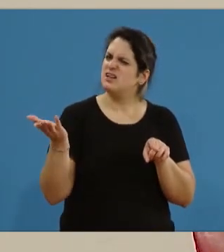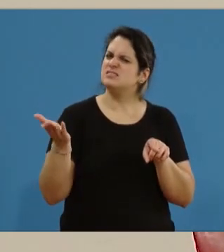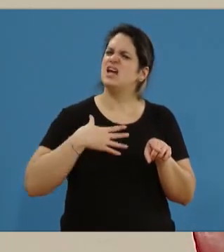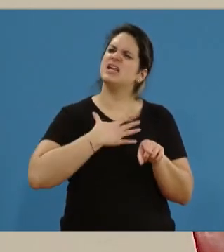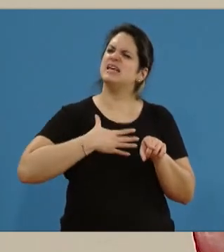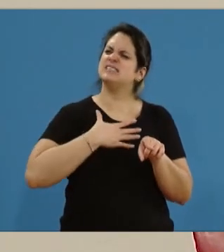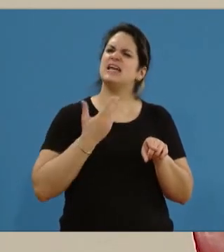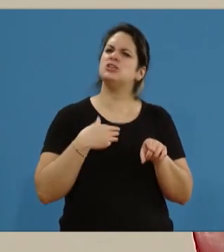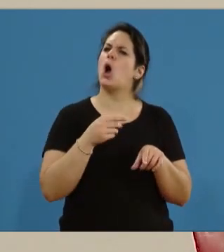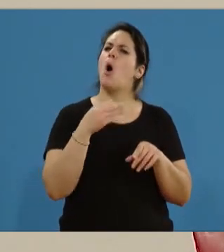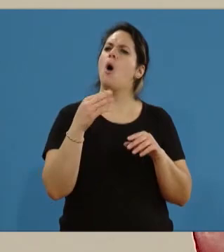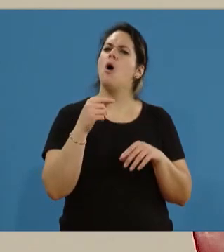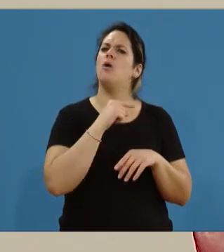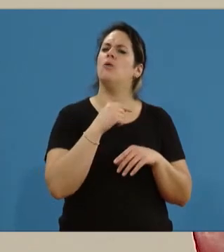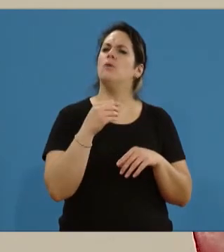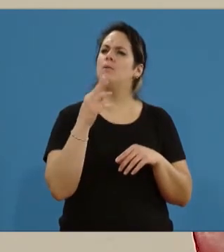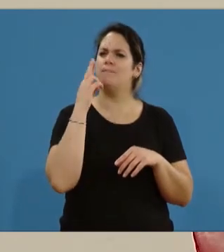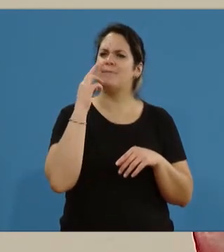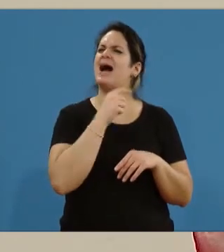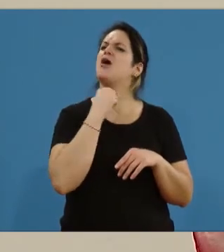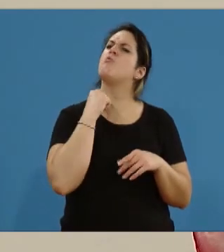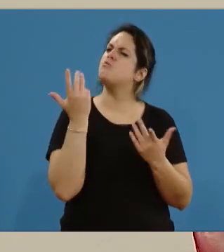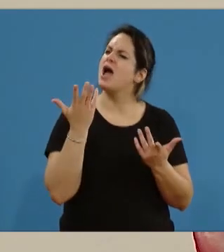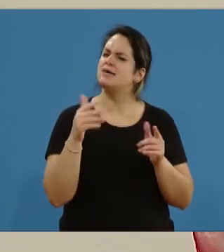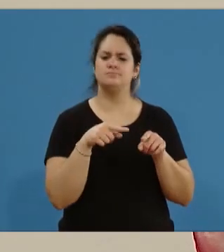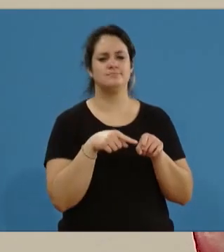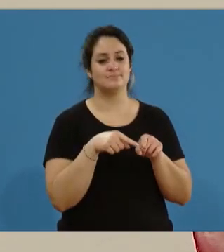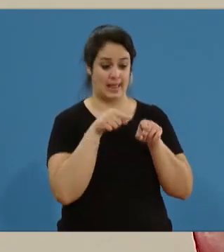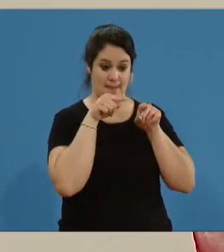se siente tener un papá protestante, un papá medio cura?